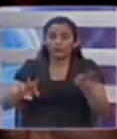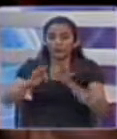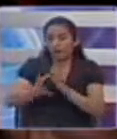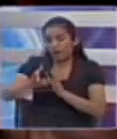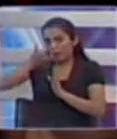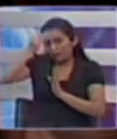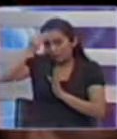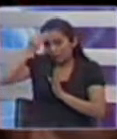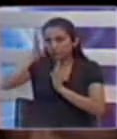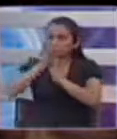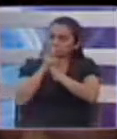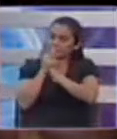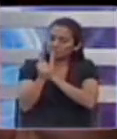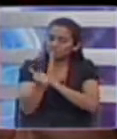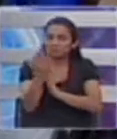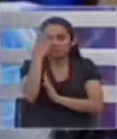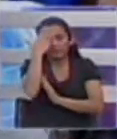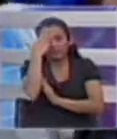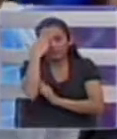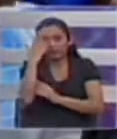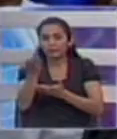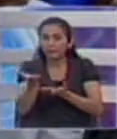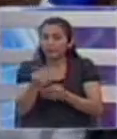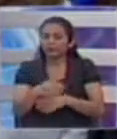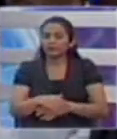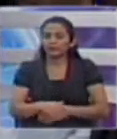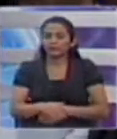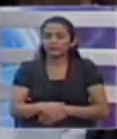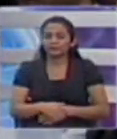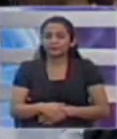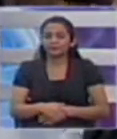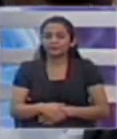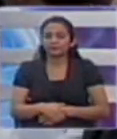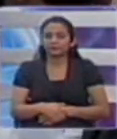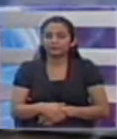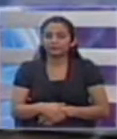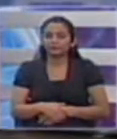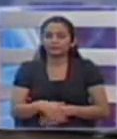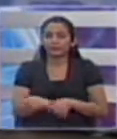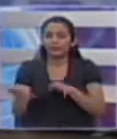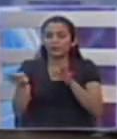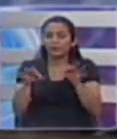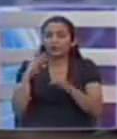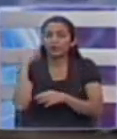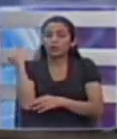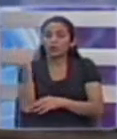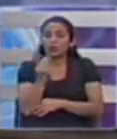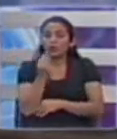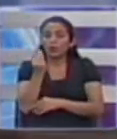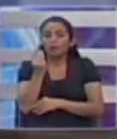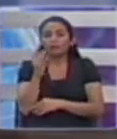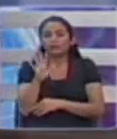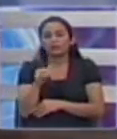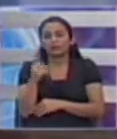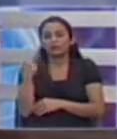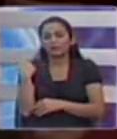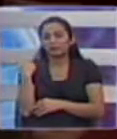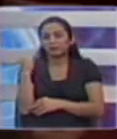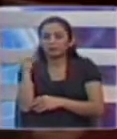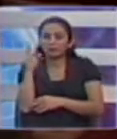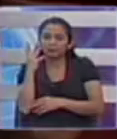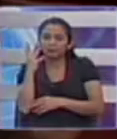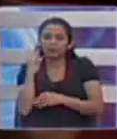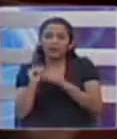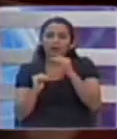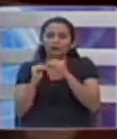tengan toda esta predisposición por aprender. También abordaron el tema del voto facultativo para los jóvenes comprendidos entre los 16 y 18 años,